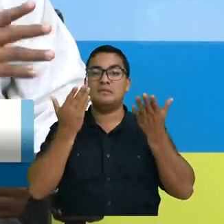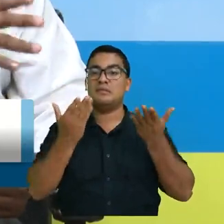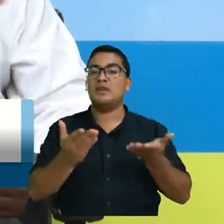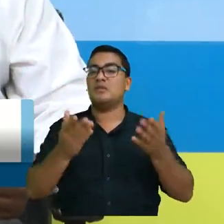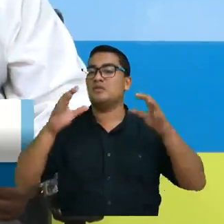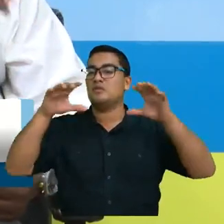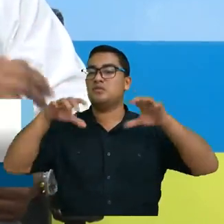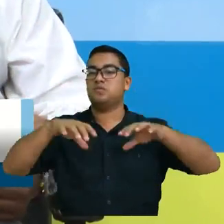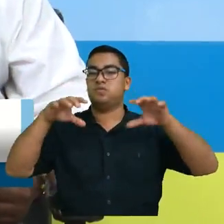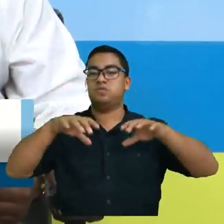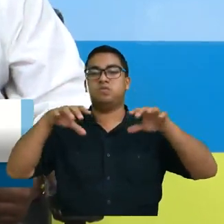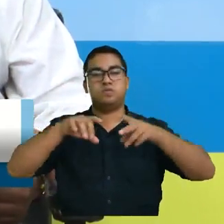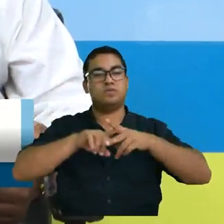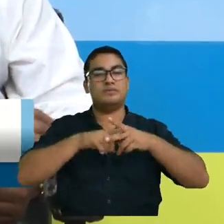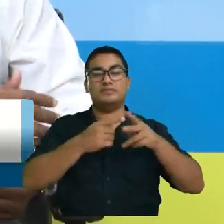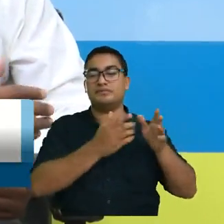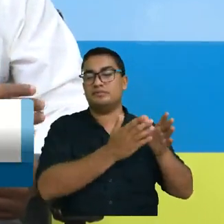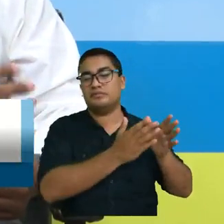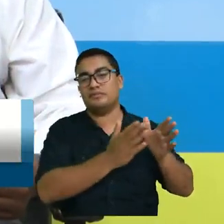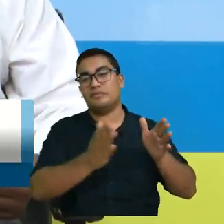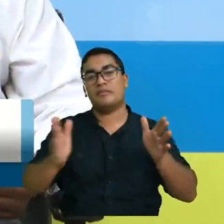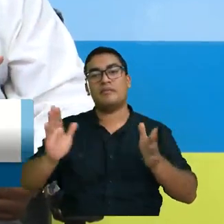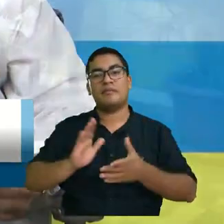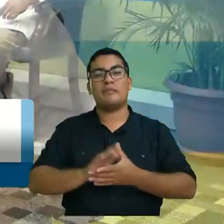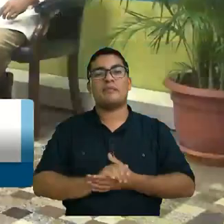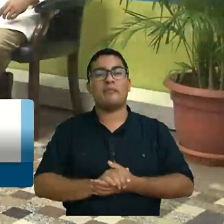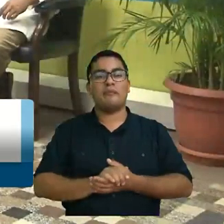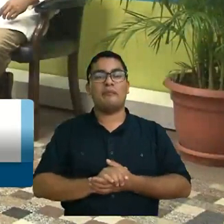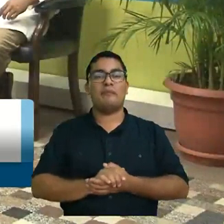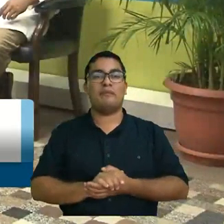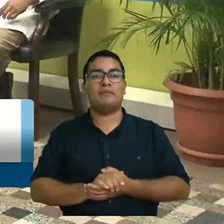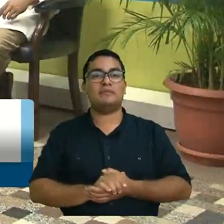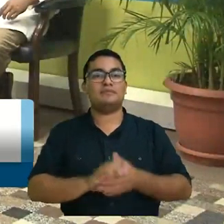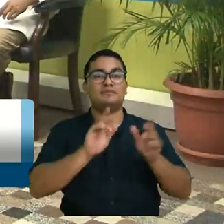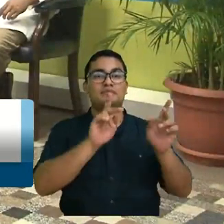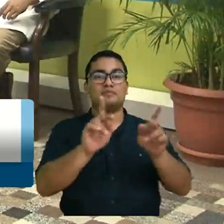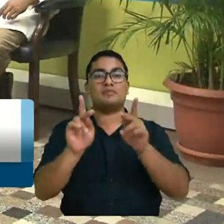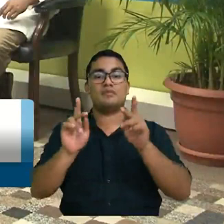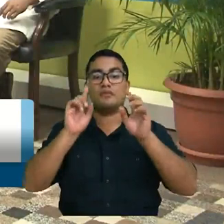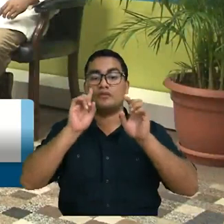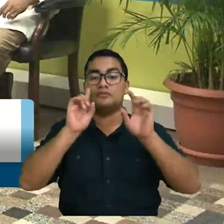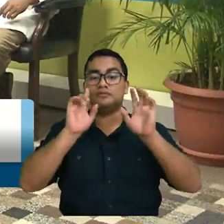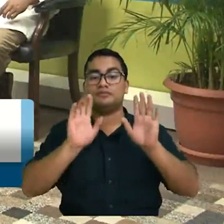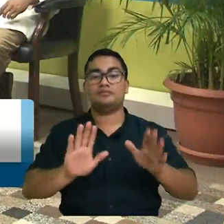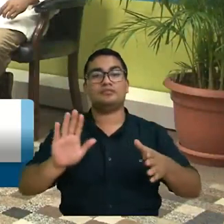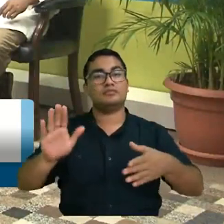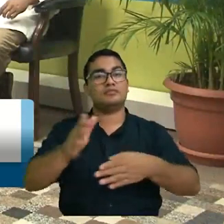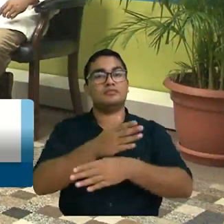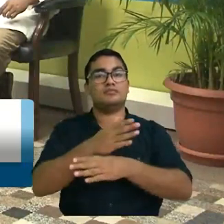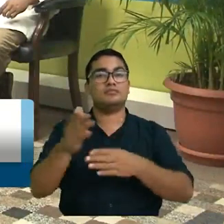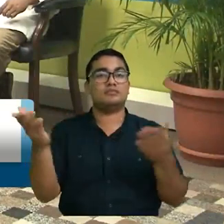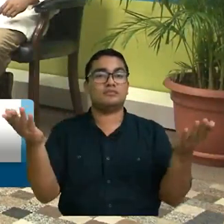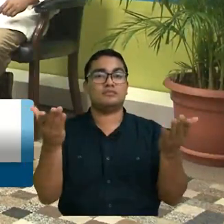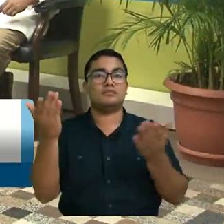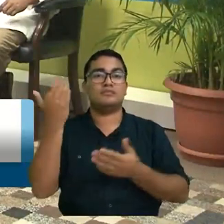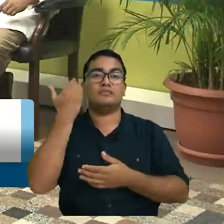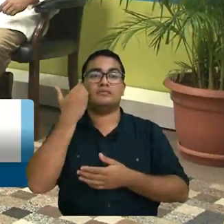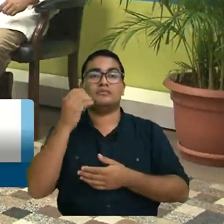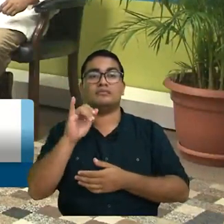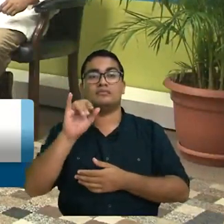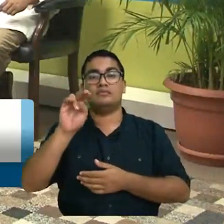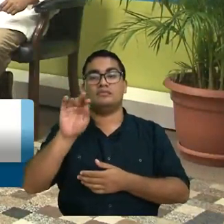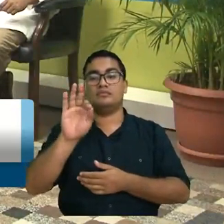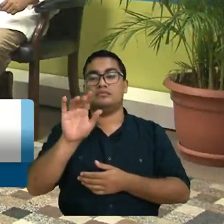mayo en adelante. ¿Cómo precisamente la población puede diferenciar los síntomas de la influenza